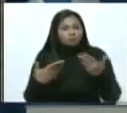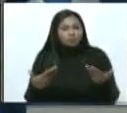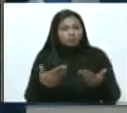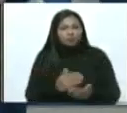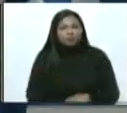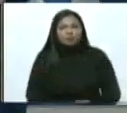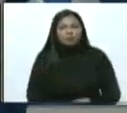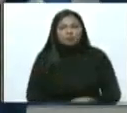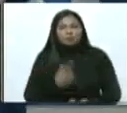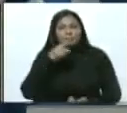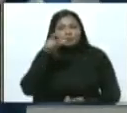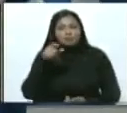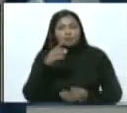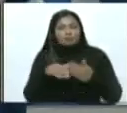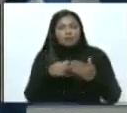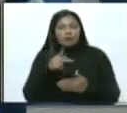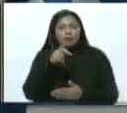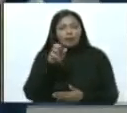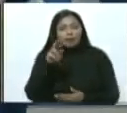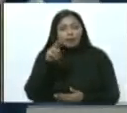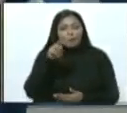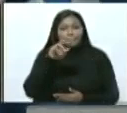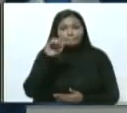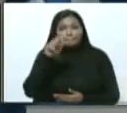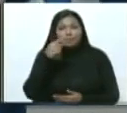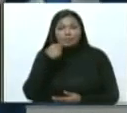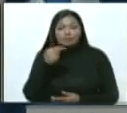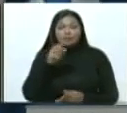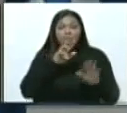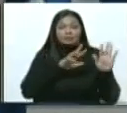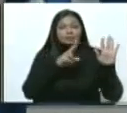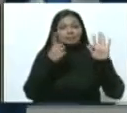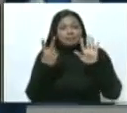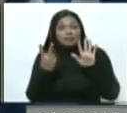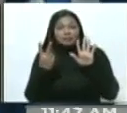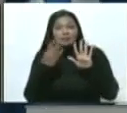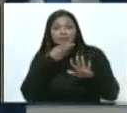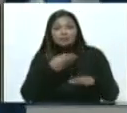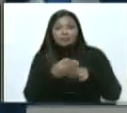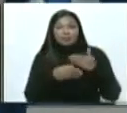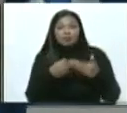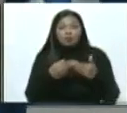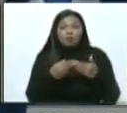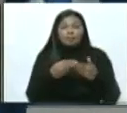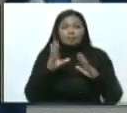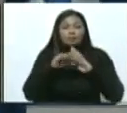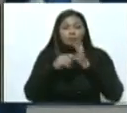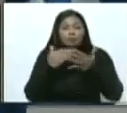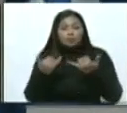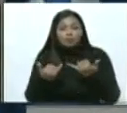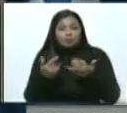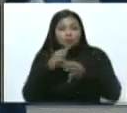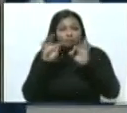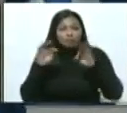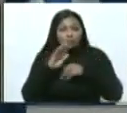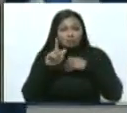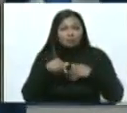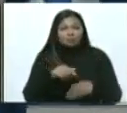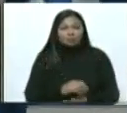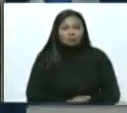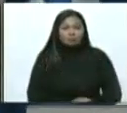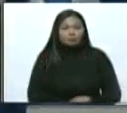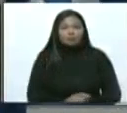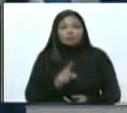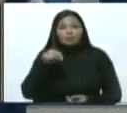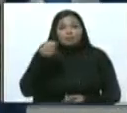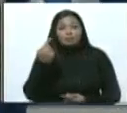a este sujeto, Kervis Villamil, fue imputado el 17 de diciembre por el delito de tráfico ilícito de material estratégico. Y luego,